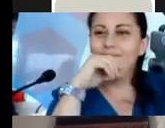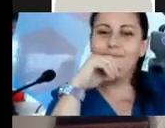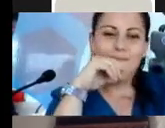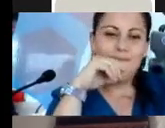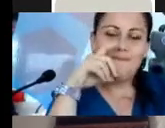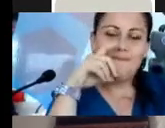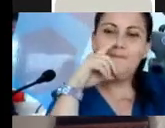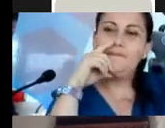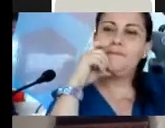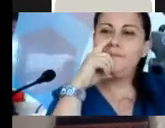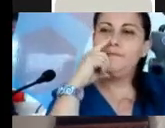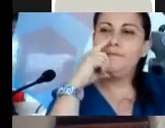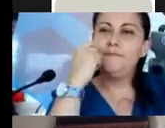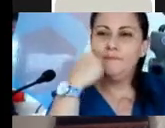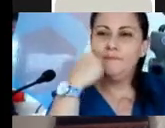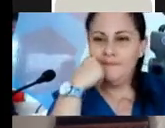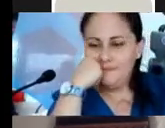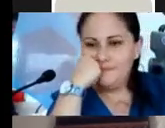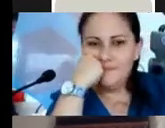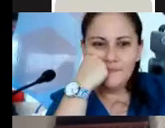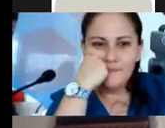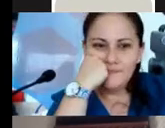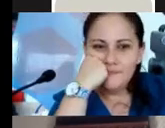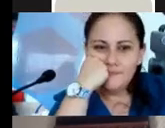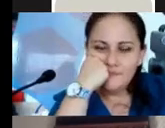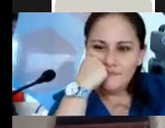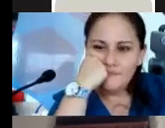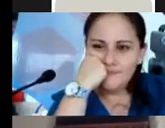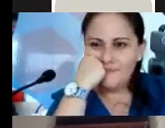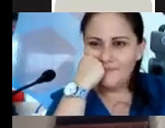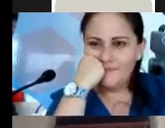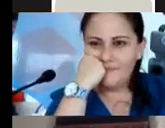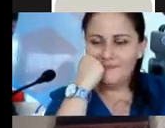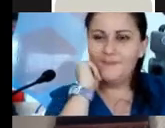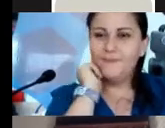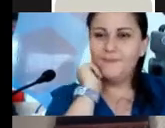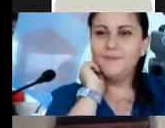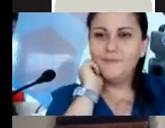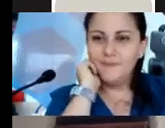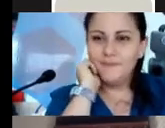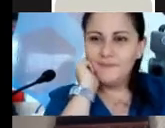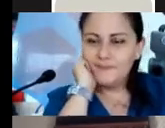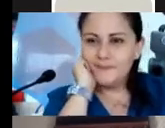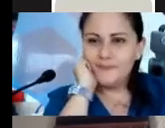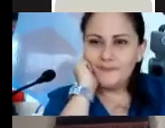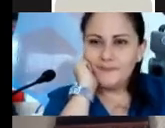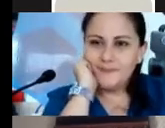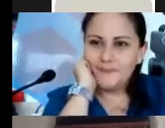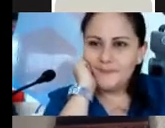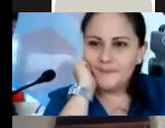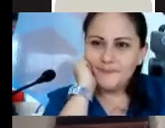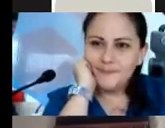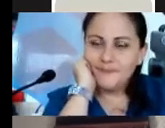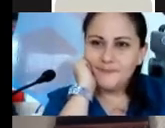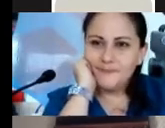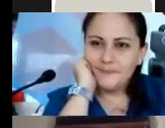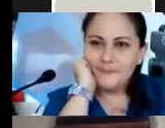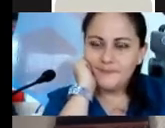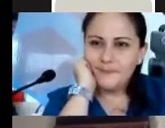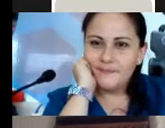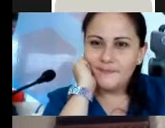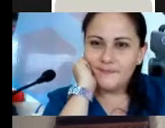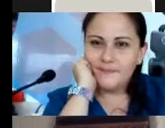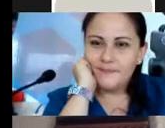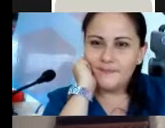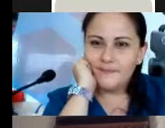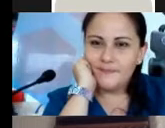espaldar para coger una cifosis, para coger una basculación pélvica fija, y eso permitir que haya